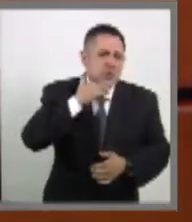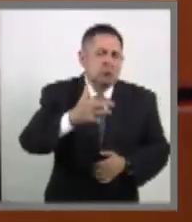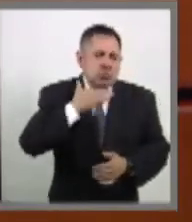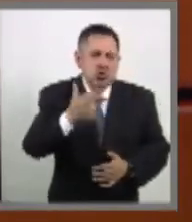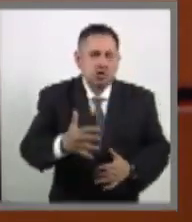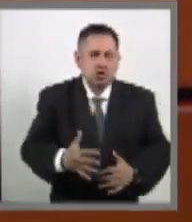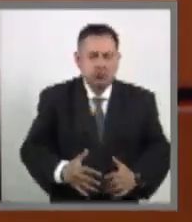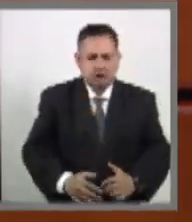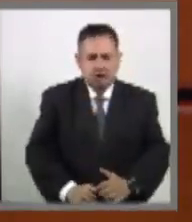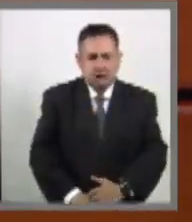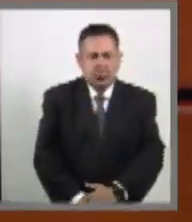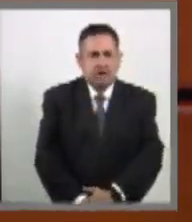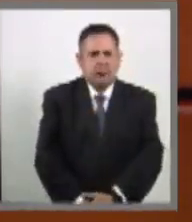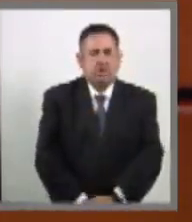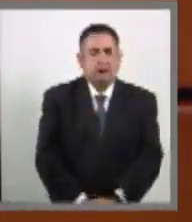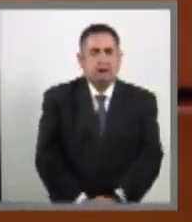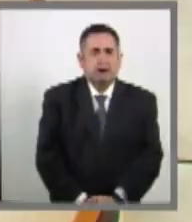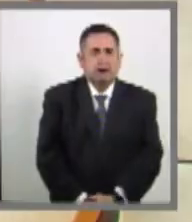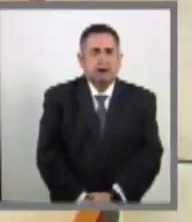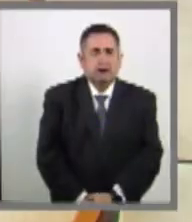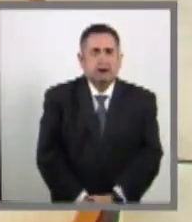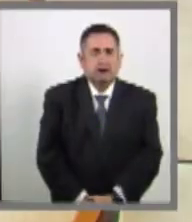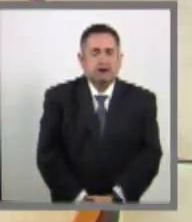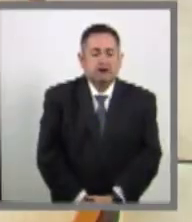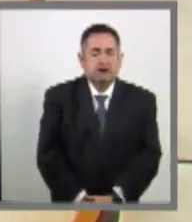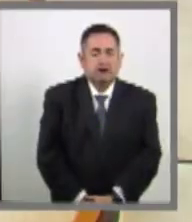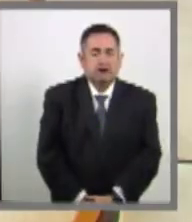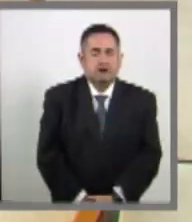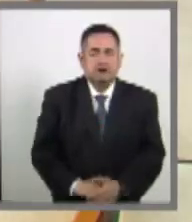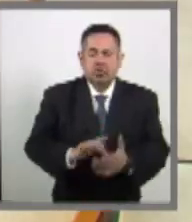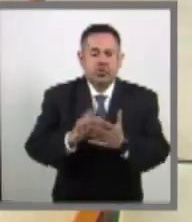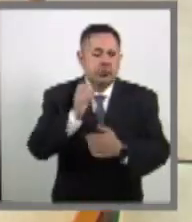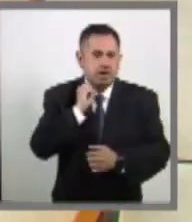Gracias, senador Ernesto Rufo Apple. Tengo